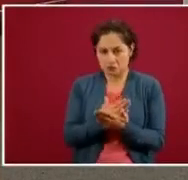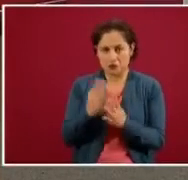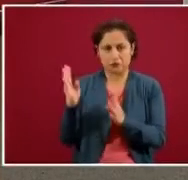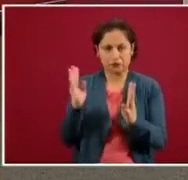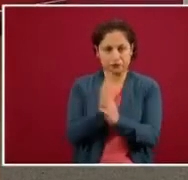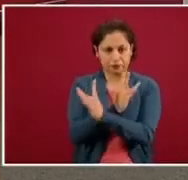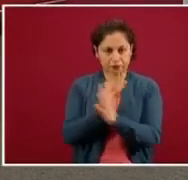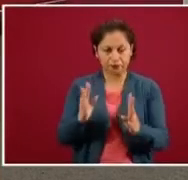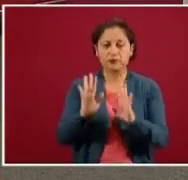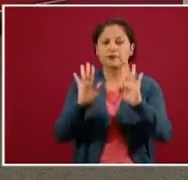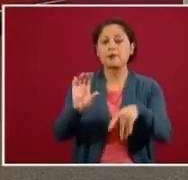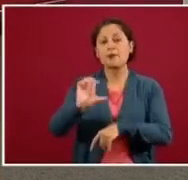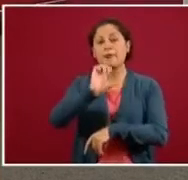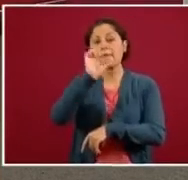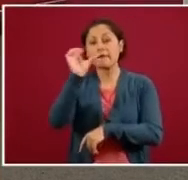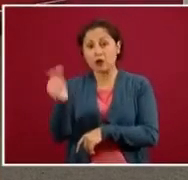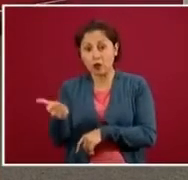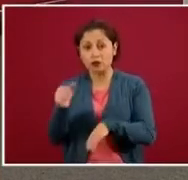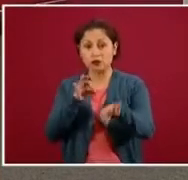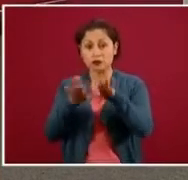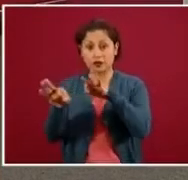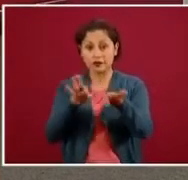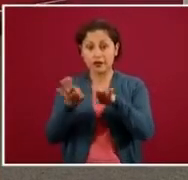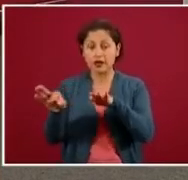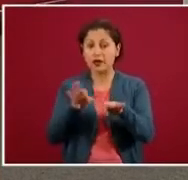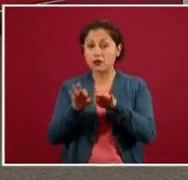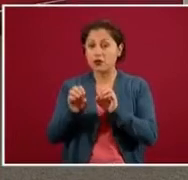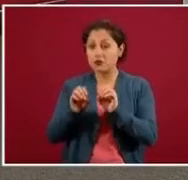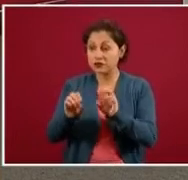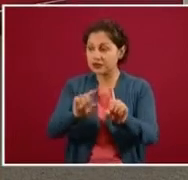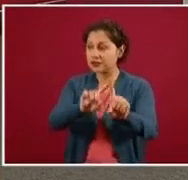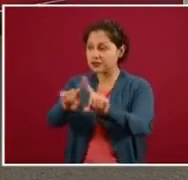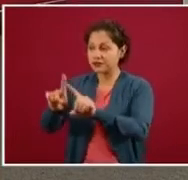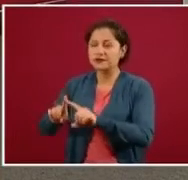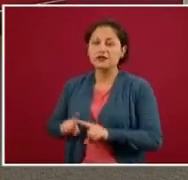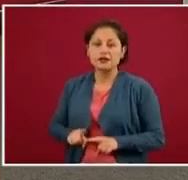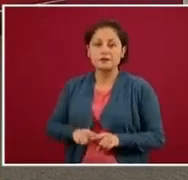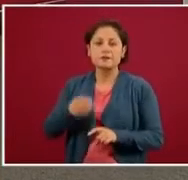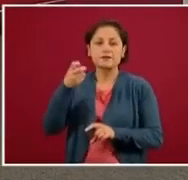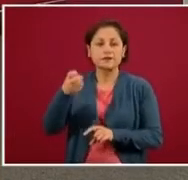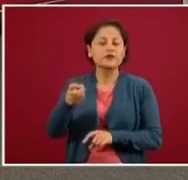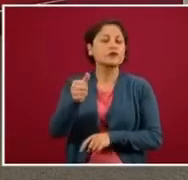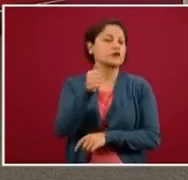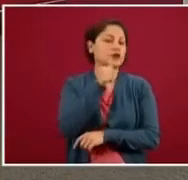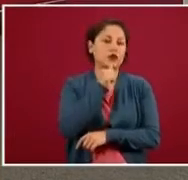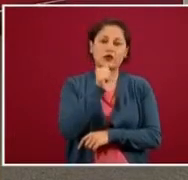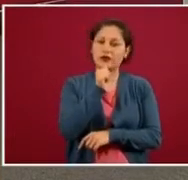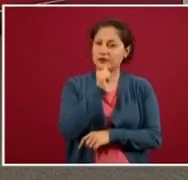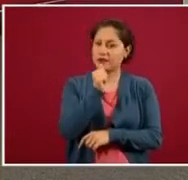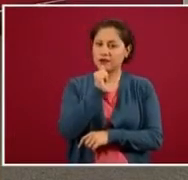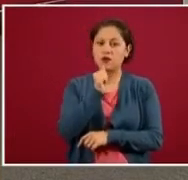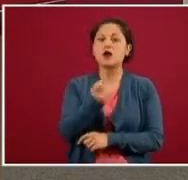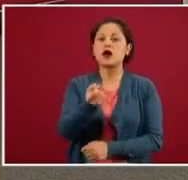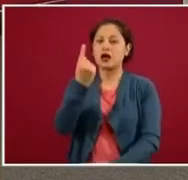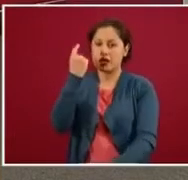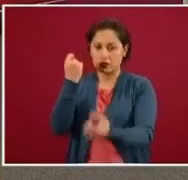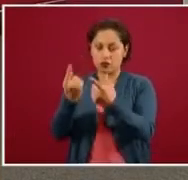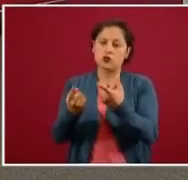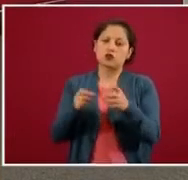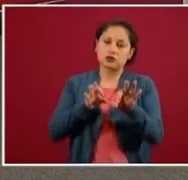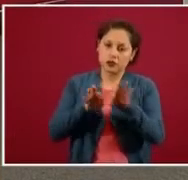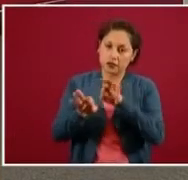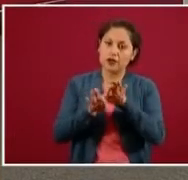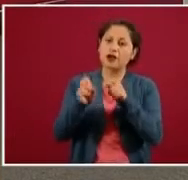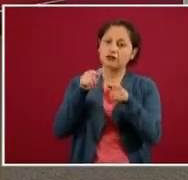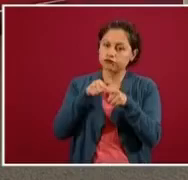de actividades, y estas no se han ejecutado de manera muy consistente. ¿A qué me refiero? No se están respetando del todo. Aquí hago un